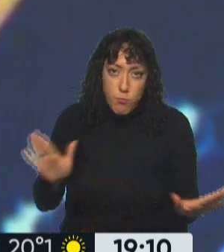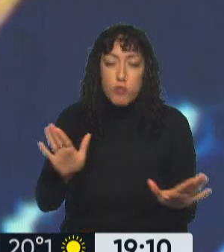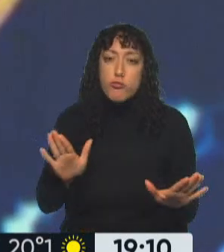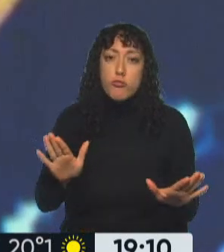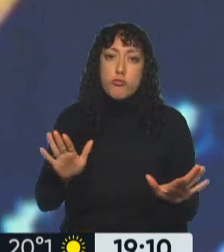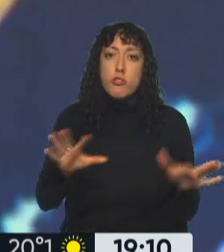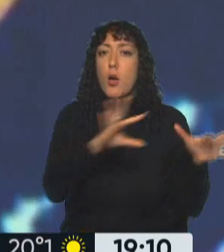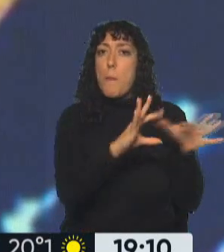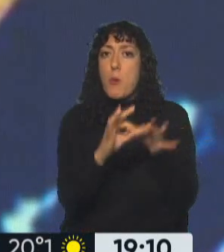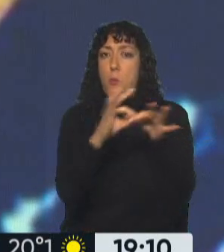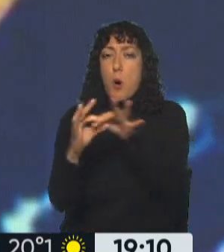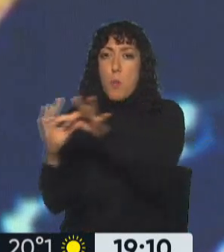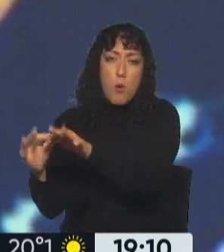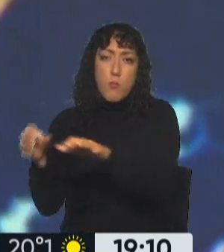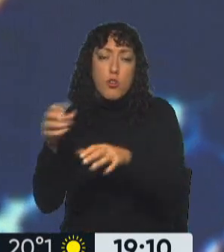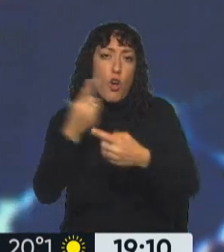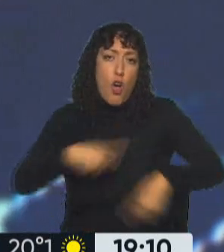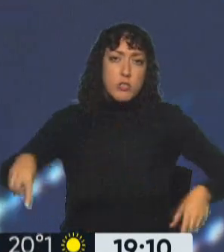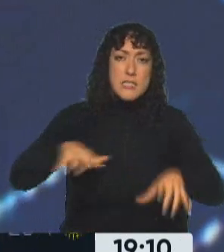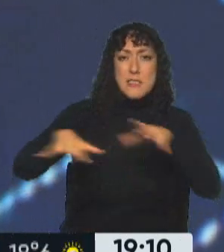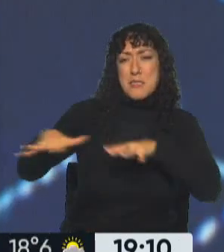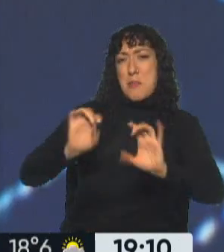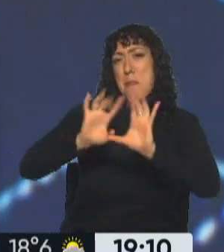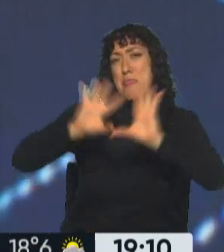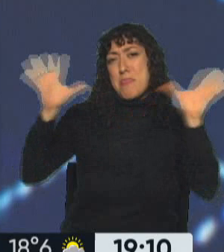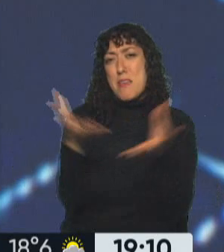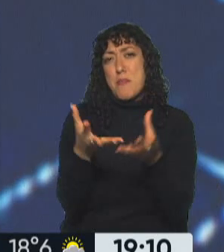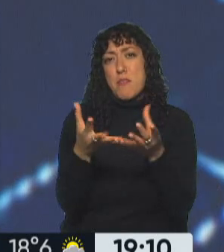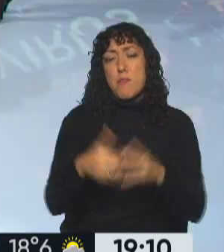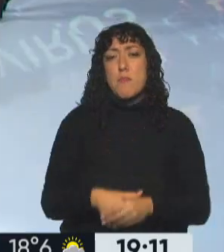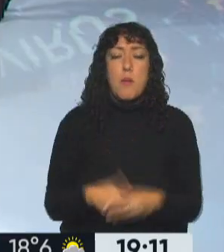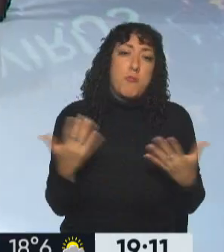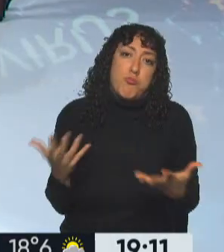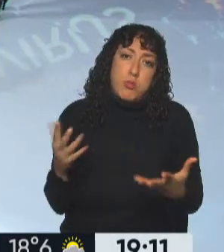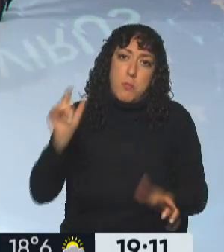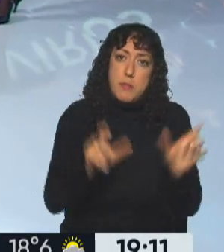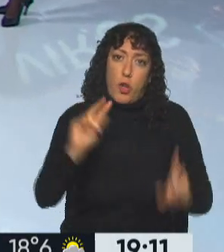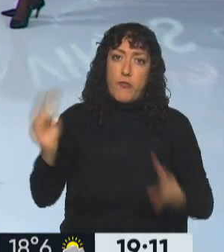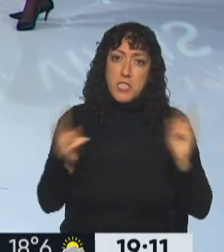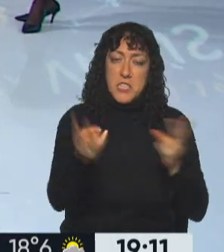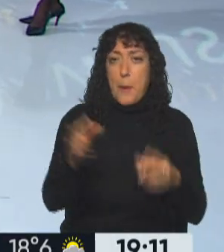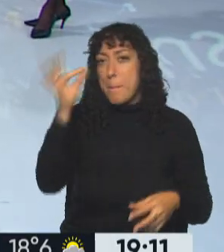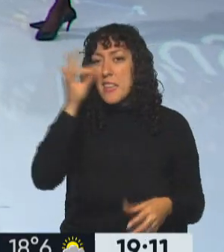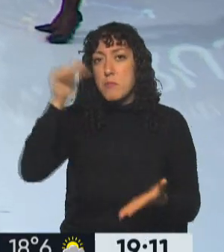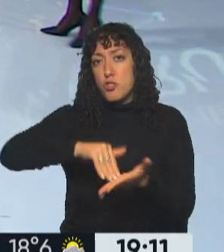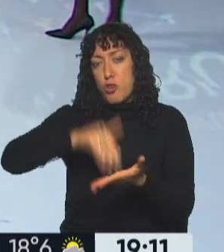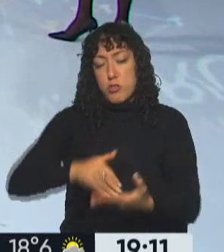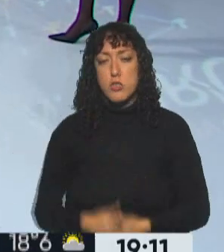desencadenante, todo lo que generó la pandemia, el estado de pandemia por supuesto, y ni hablar de los fallecidos, ¿no? Porque hablamos de 20 millones de